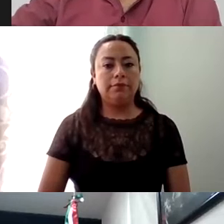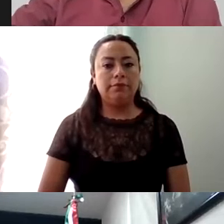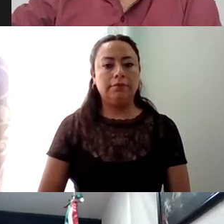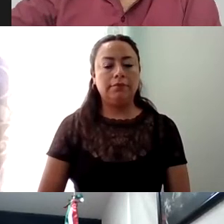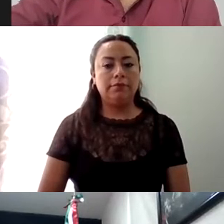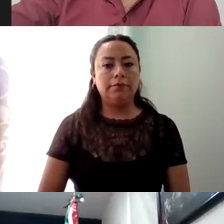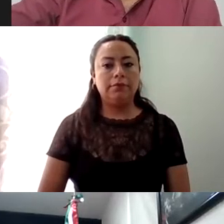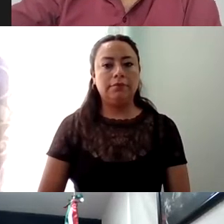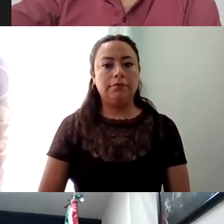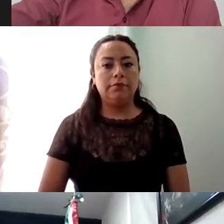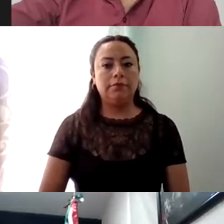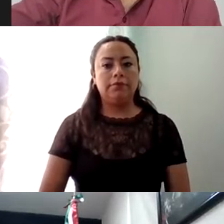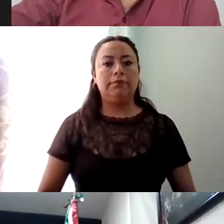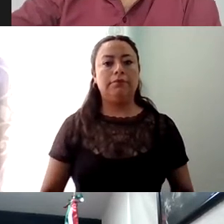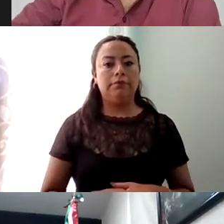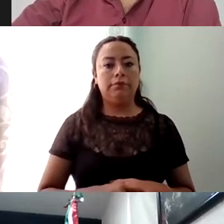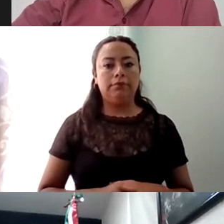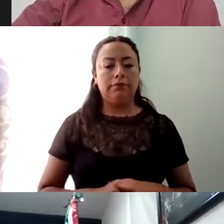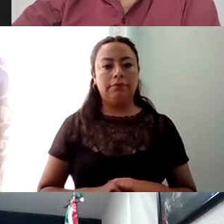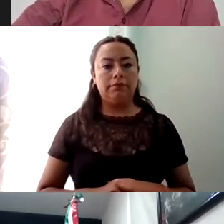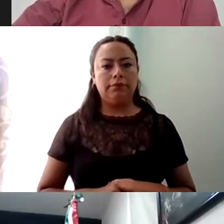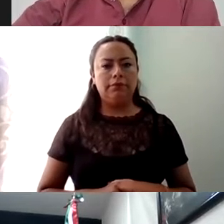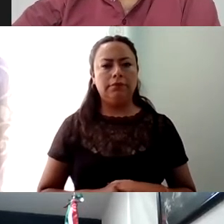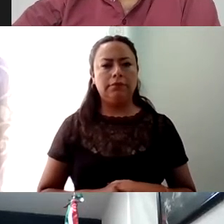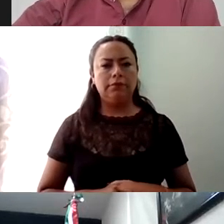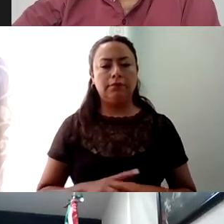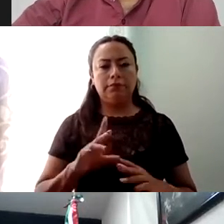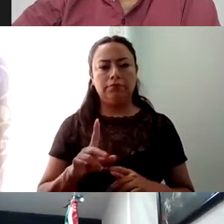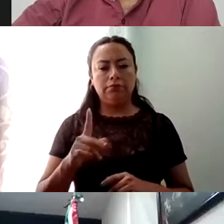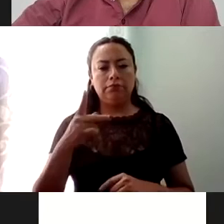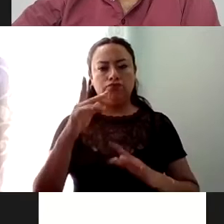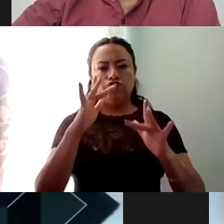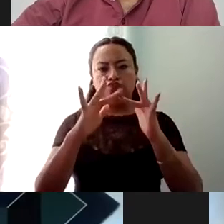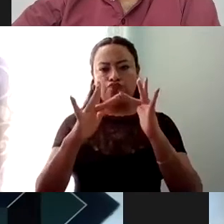Creo que falló su no está internet. siendo de calidad, Creo no que está siendo. fallando su conexión.